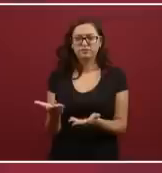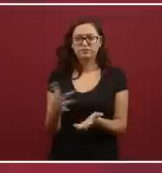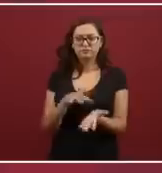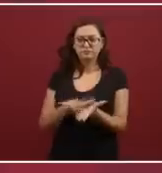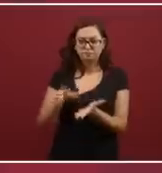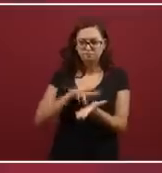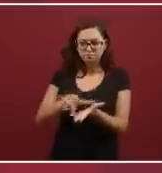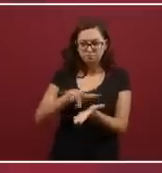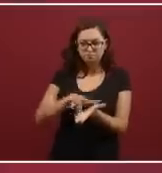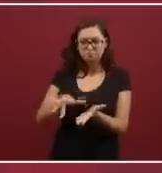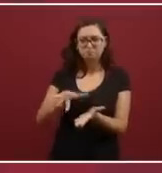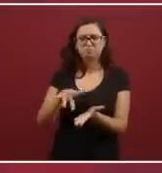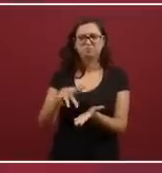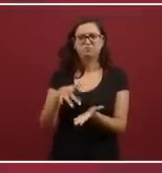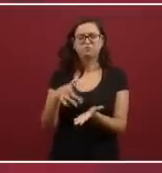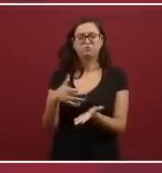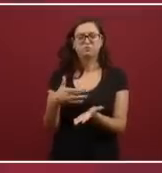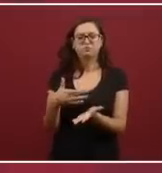apoyos